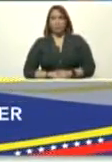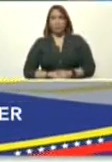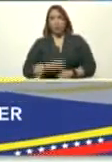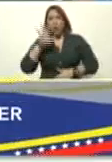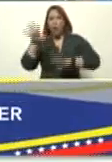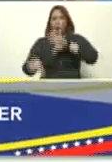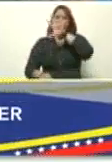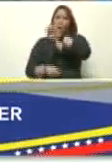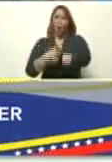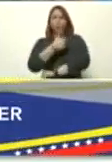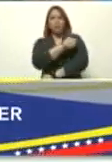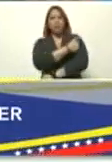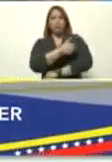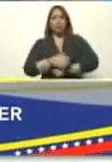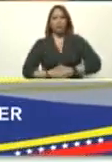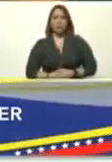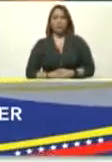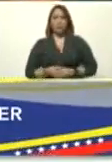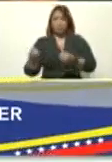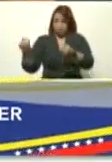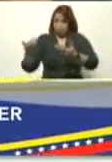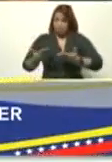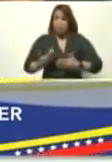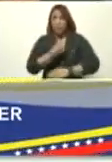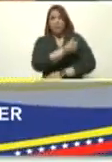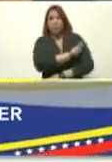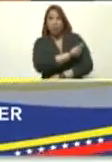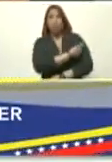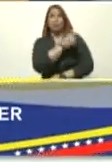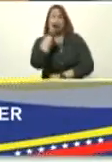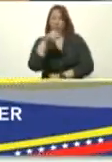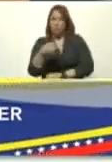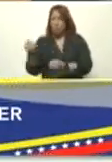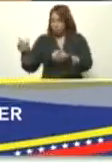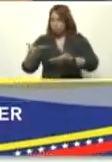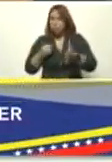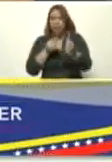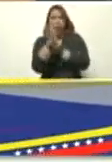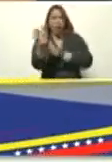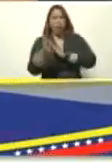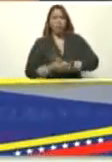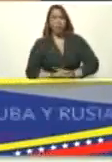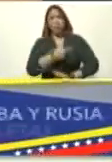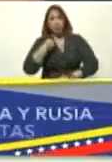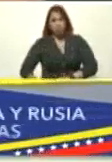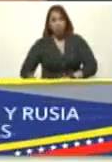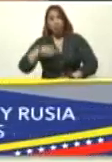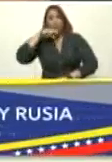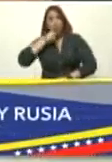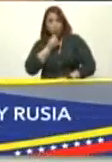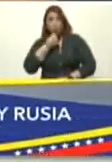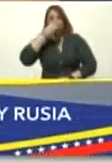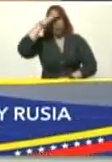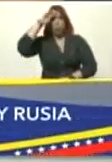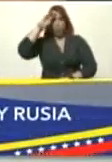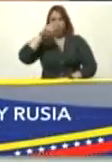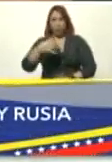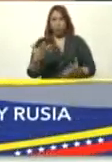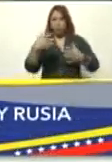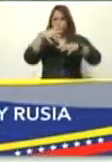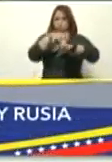Compramos las vacunas, recibimos vacunas de donación también, de China, de Rusia, de Cuba,